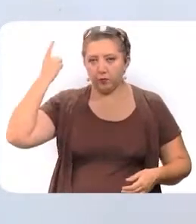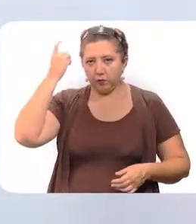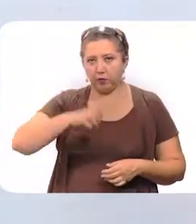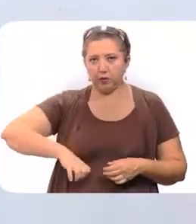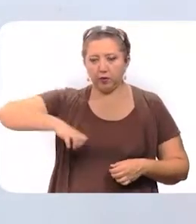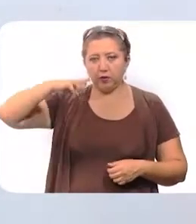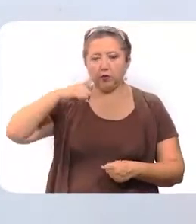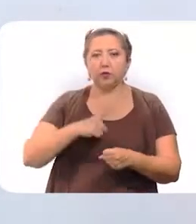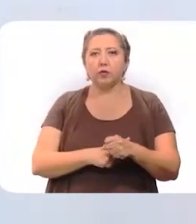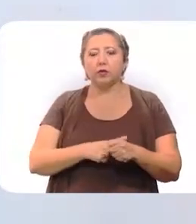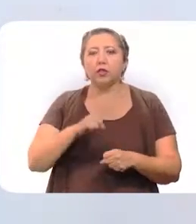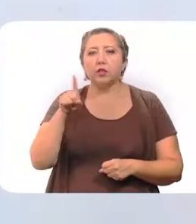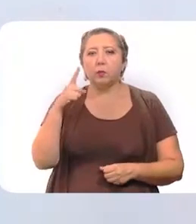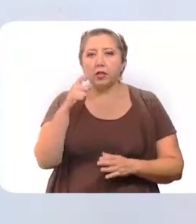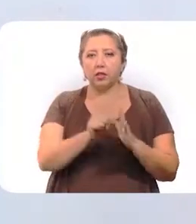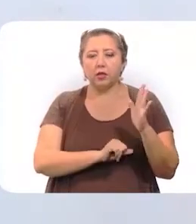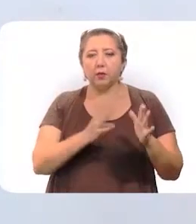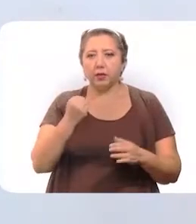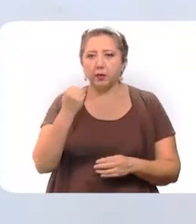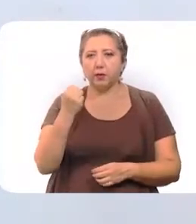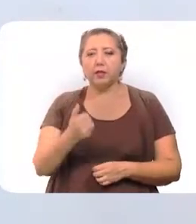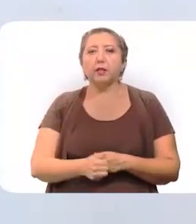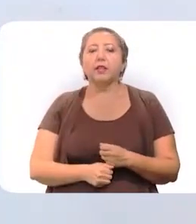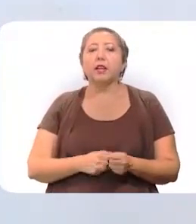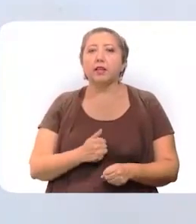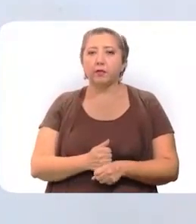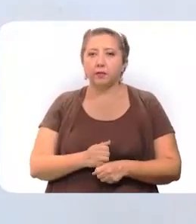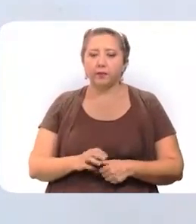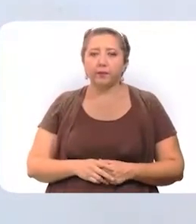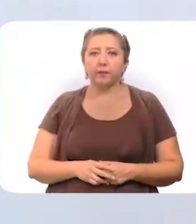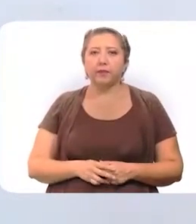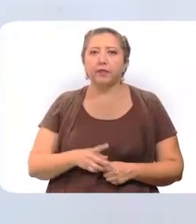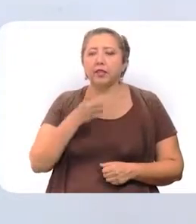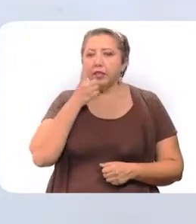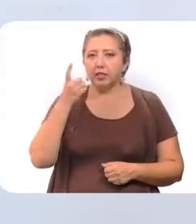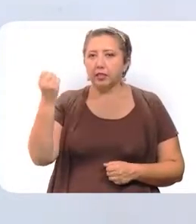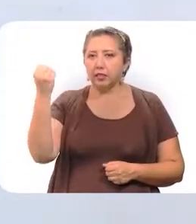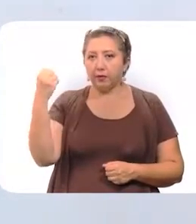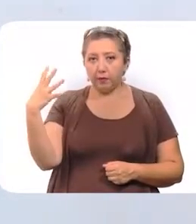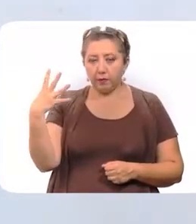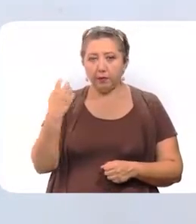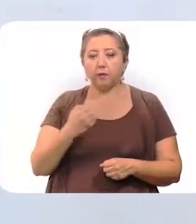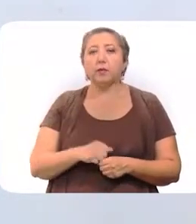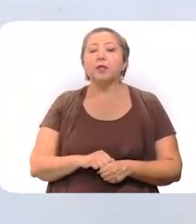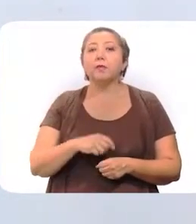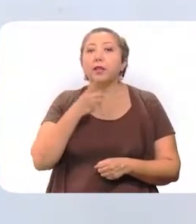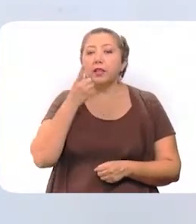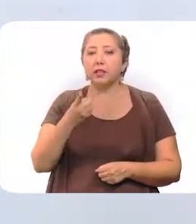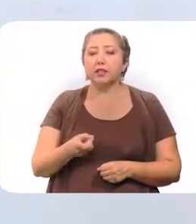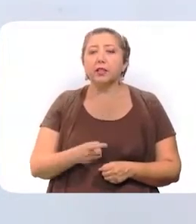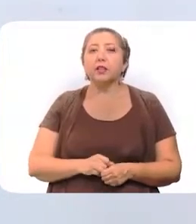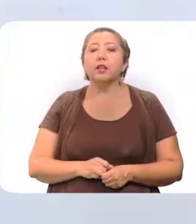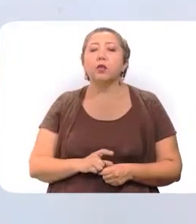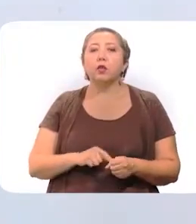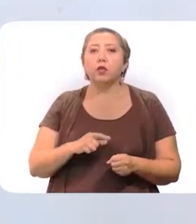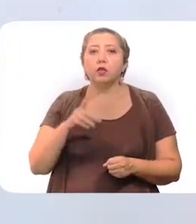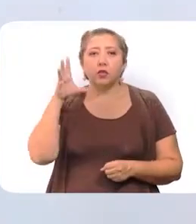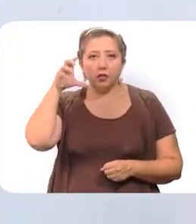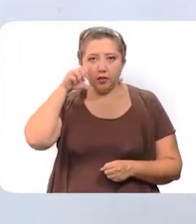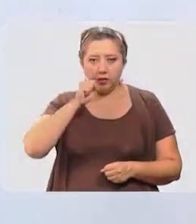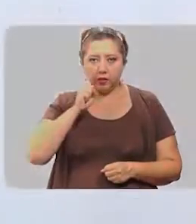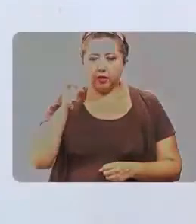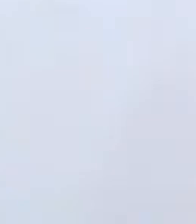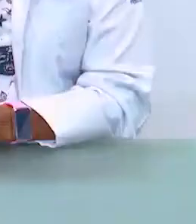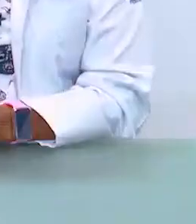El rango de edad de los casos es de un mes a 99 años. Los indicadores semanales de nuestro semáforo estatal de salud marcan color